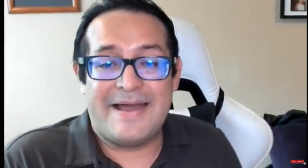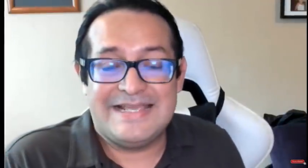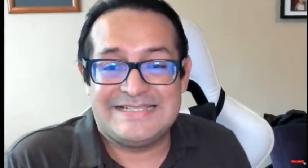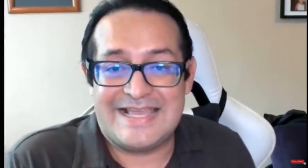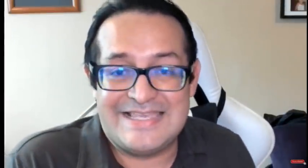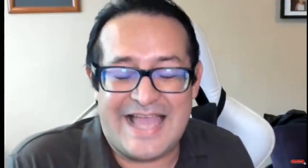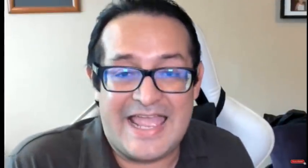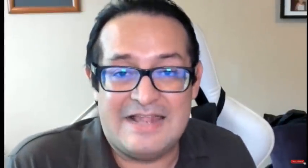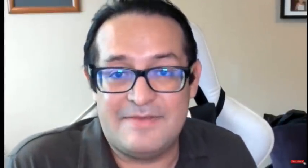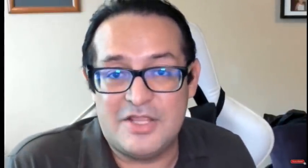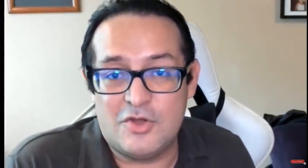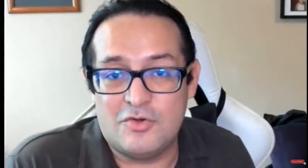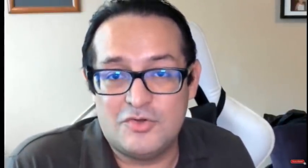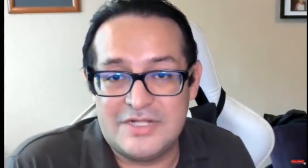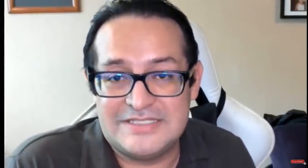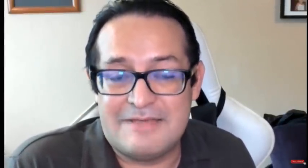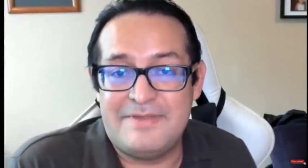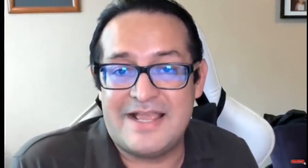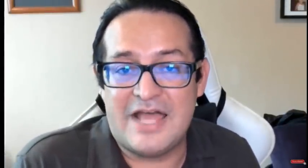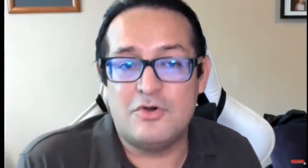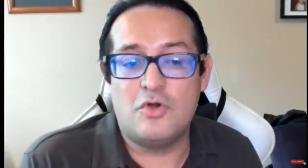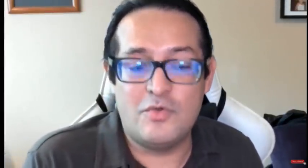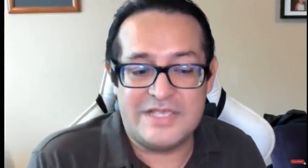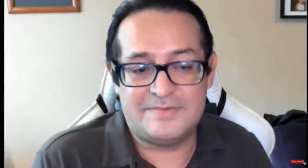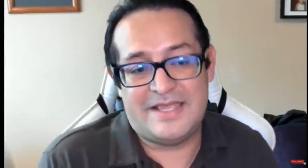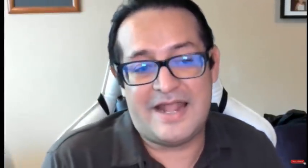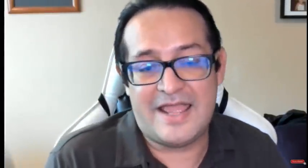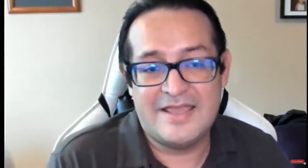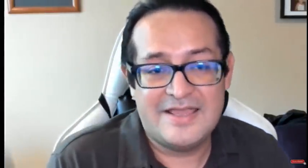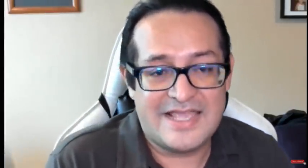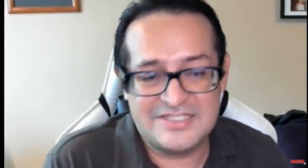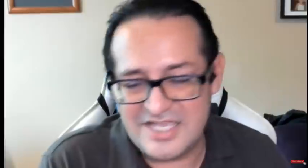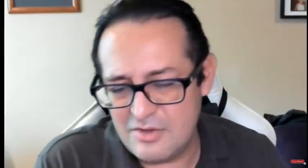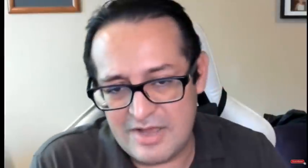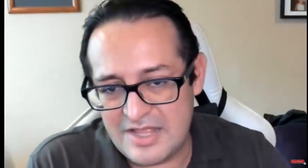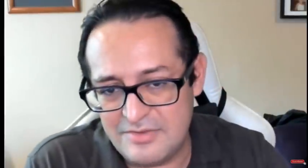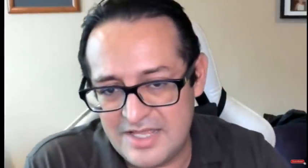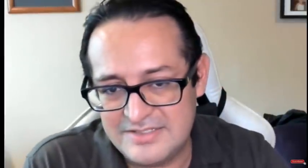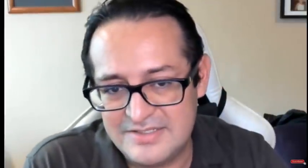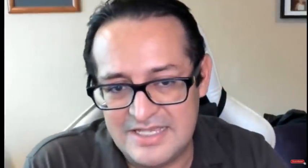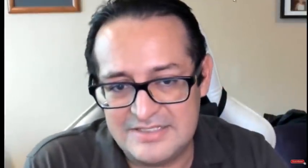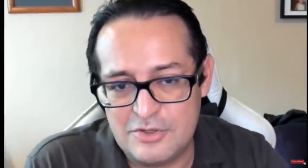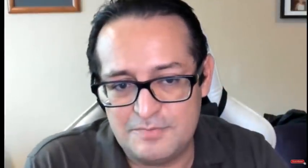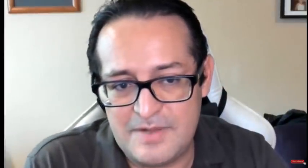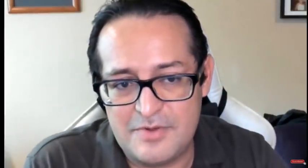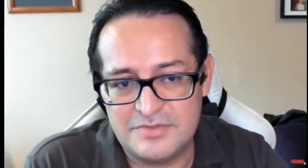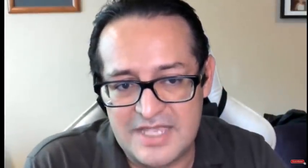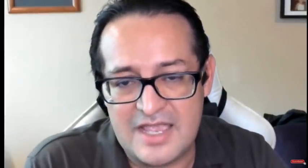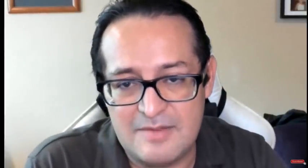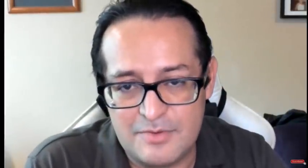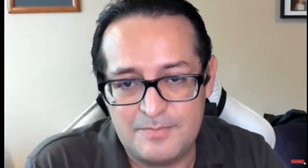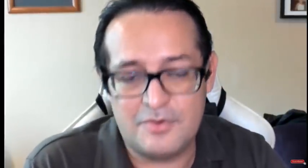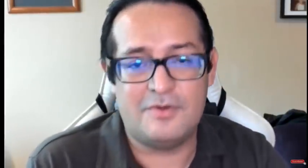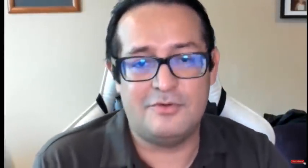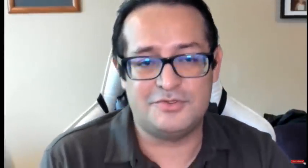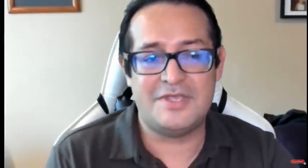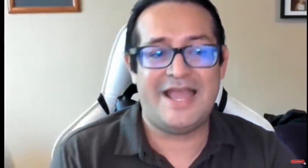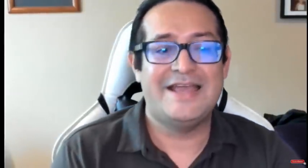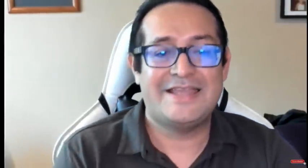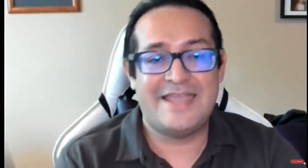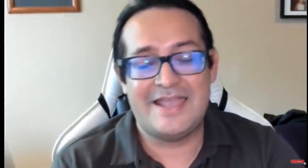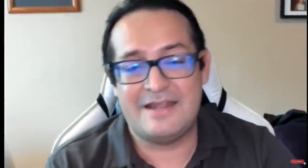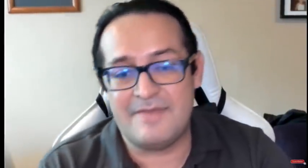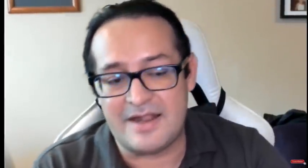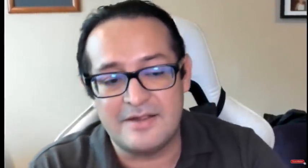aparezca ya el vídeo donde está implicado luis videgaray que sin lugar a dudas es de los primeros que el propio luso ya